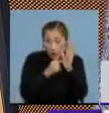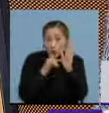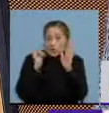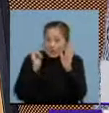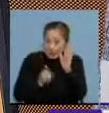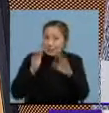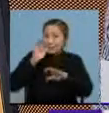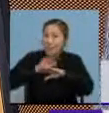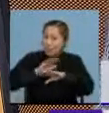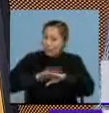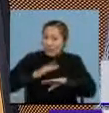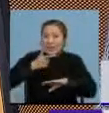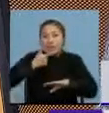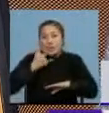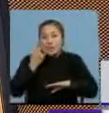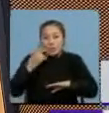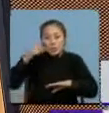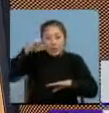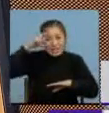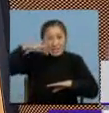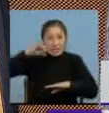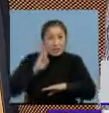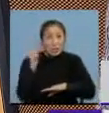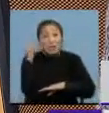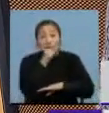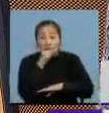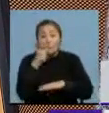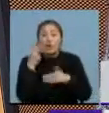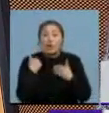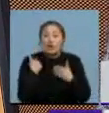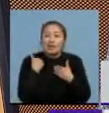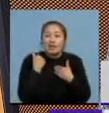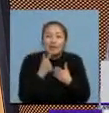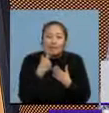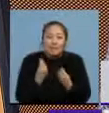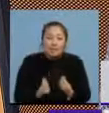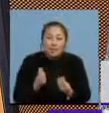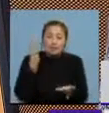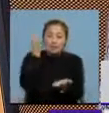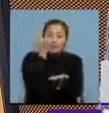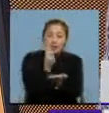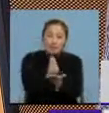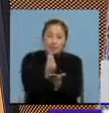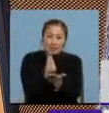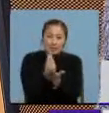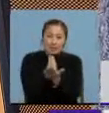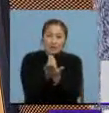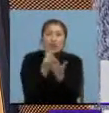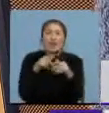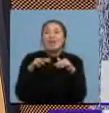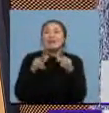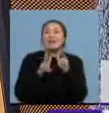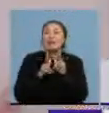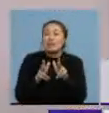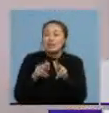compete a la susepu y el gobierno a través de las redadas sucede poco un ente autárquico es la que determina no es